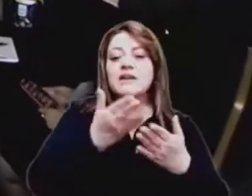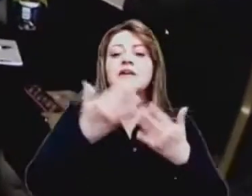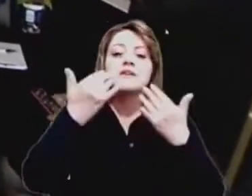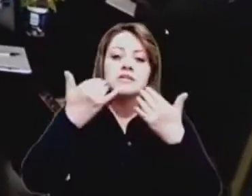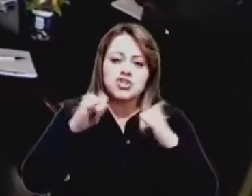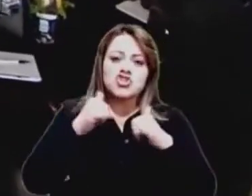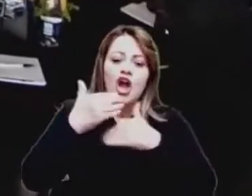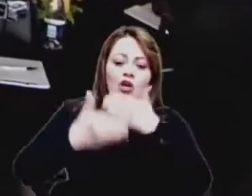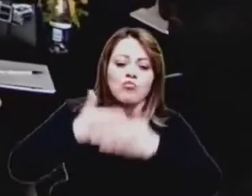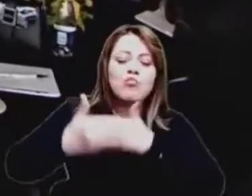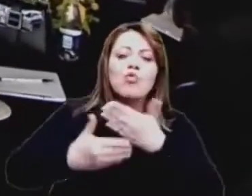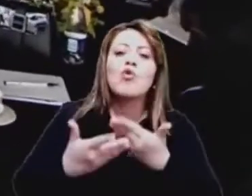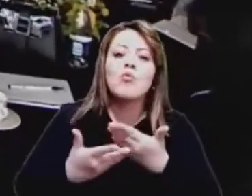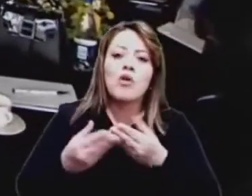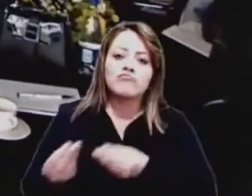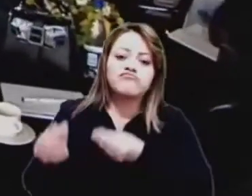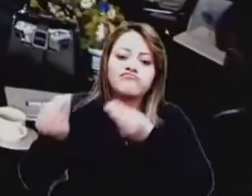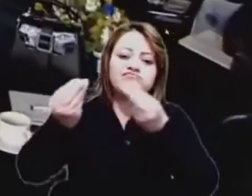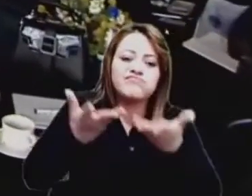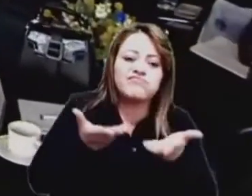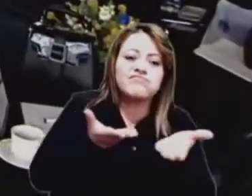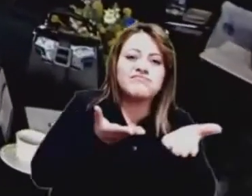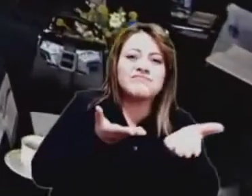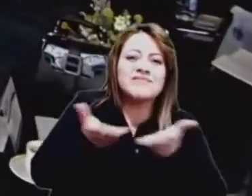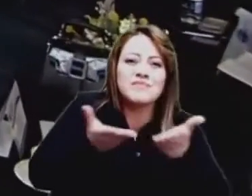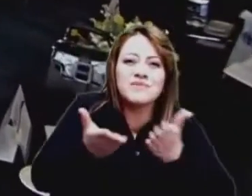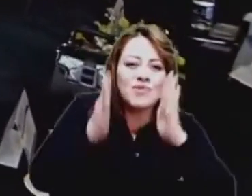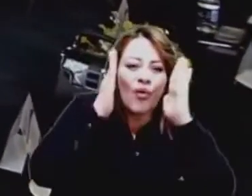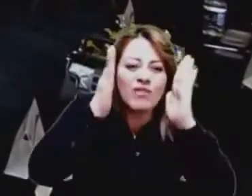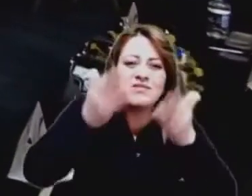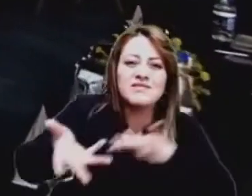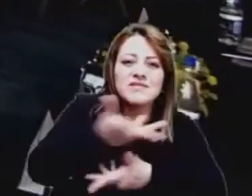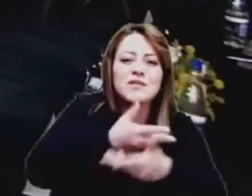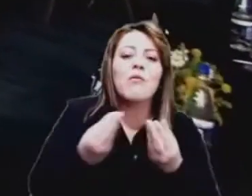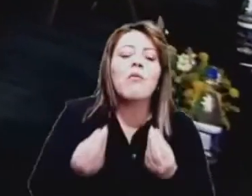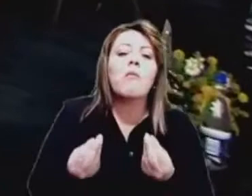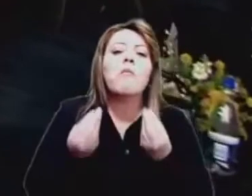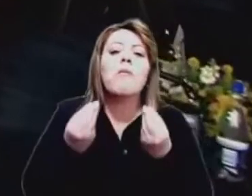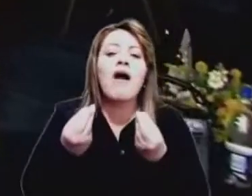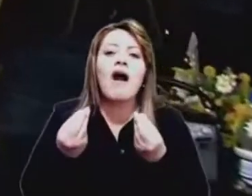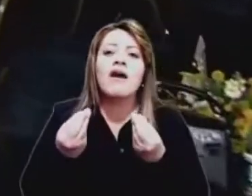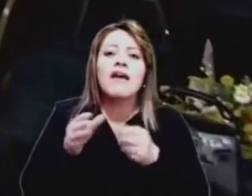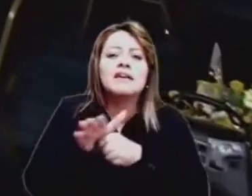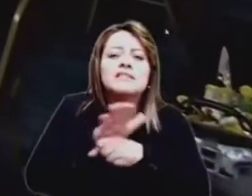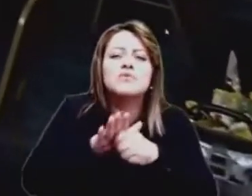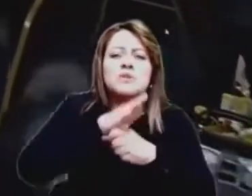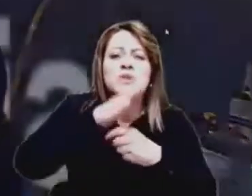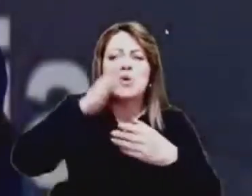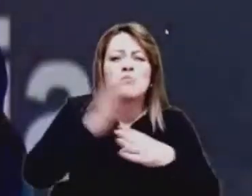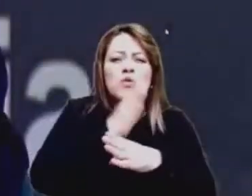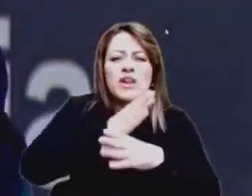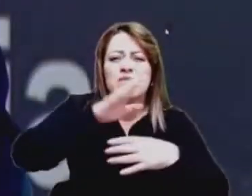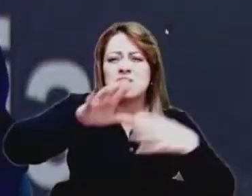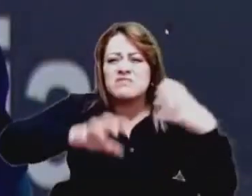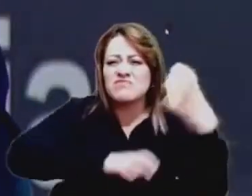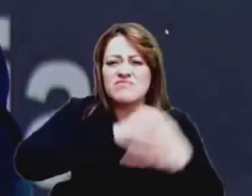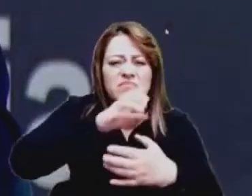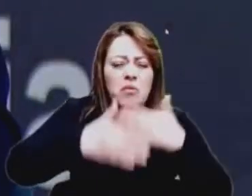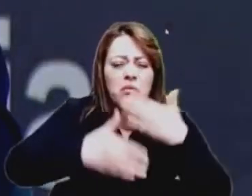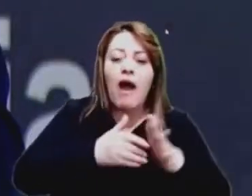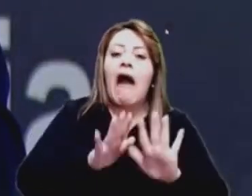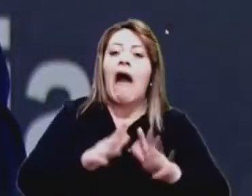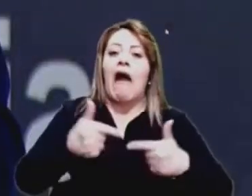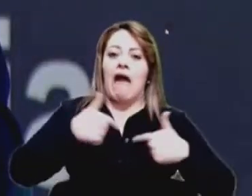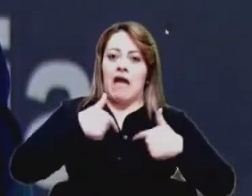nuestra labor de mediación para tratar de extraer esos pleitos de de la jurisdicción y procurar